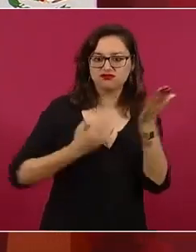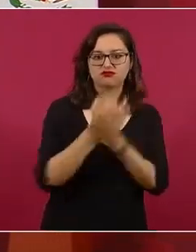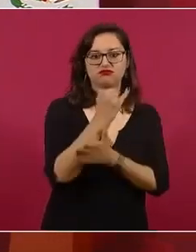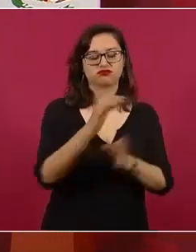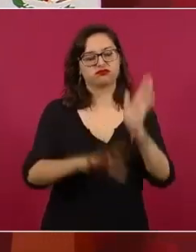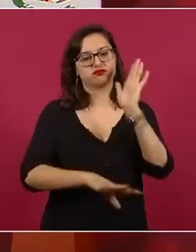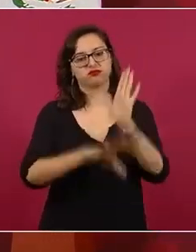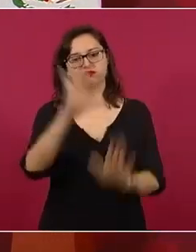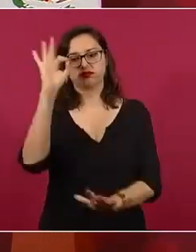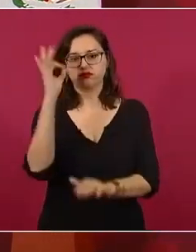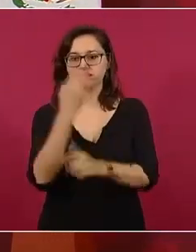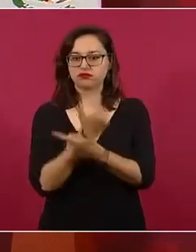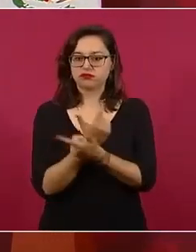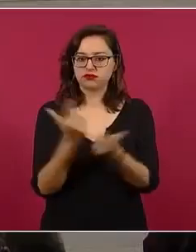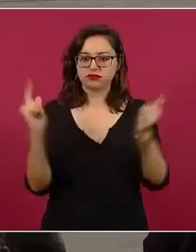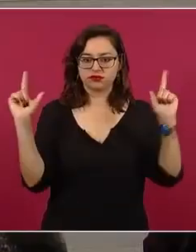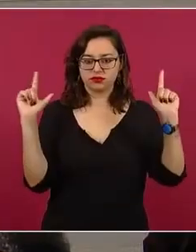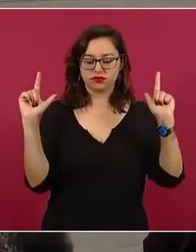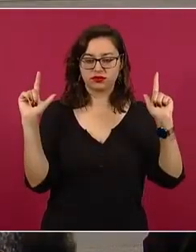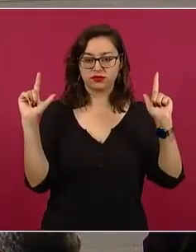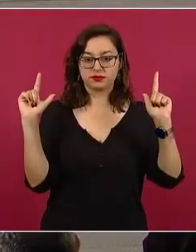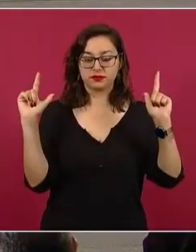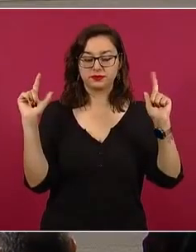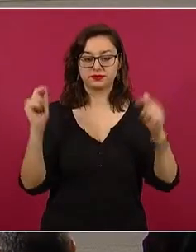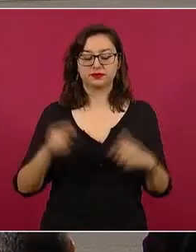sus representantes.